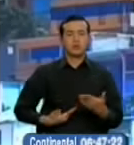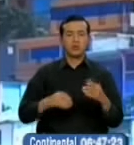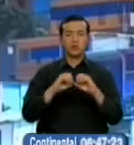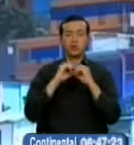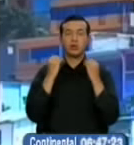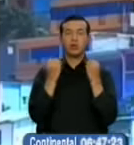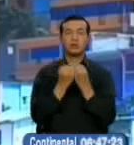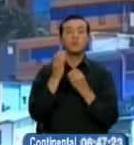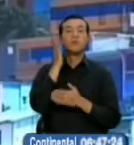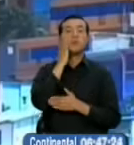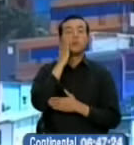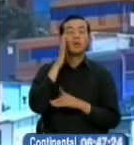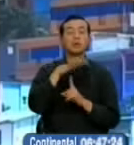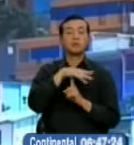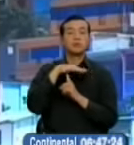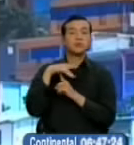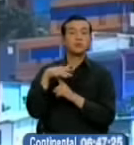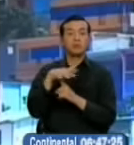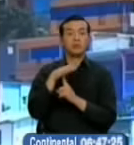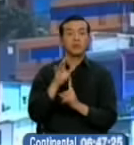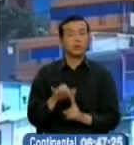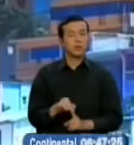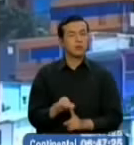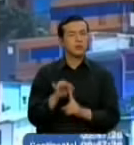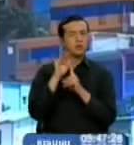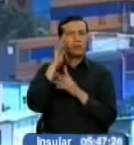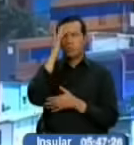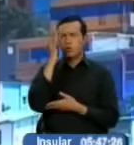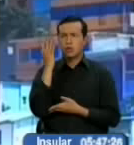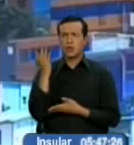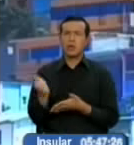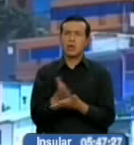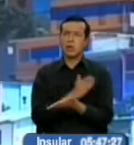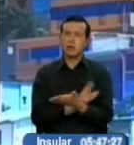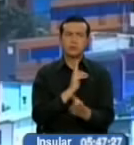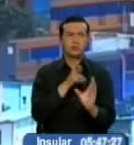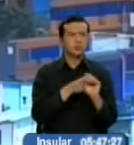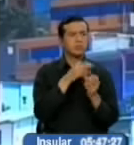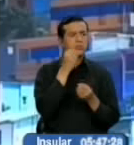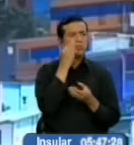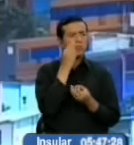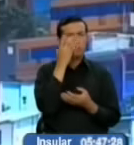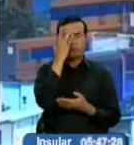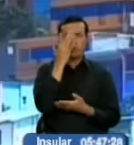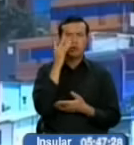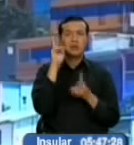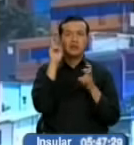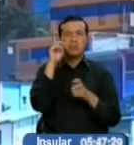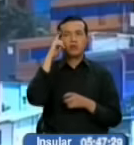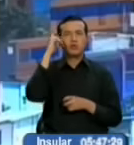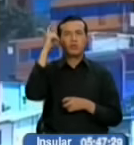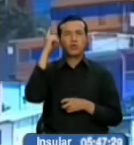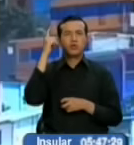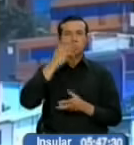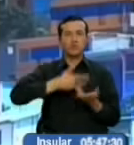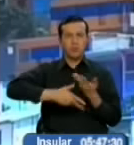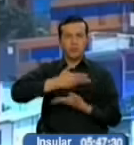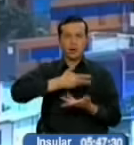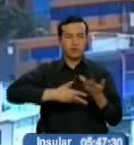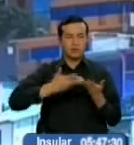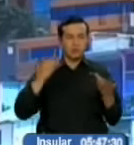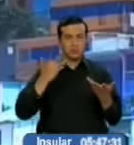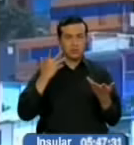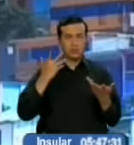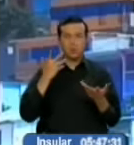Organización de Madres de Plaza de Mayo, histórica, al no haberse presentado a declarar por la causa Sueños Compartidos. Esta